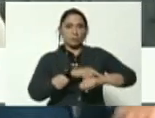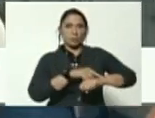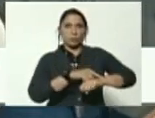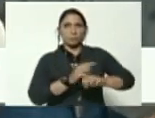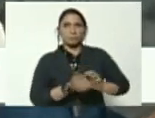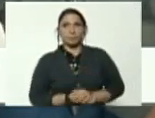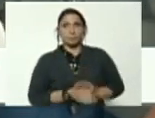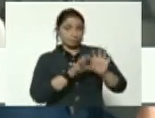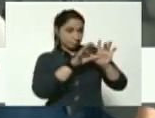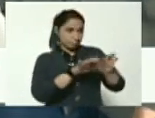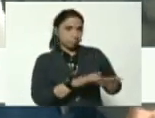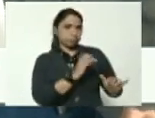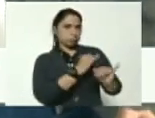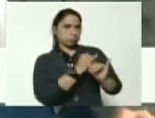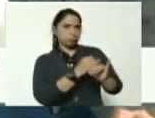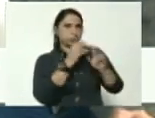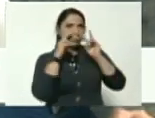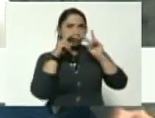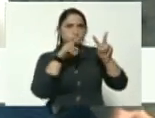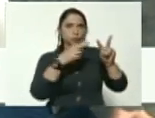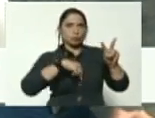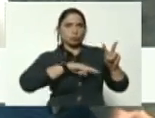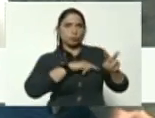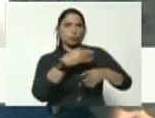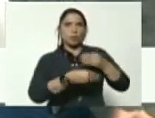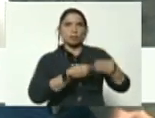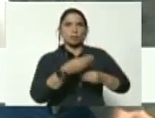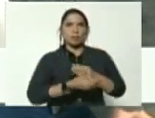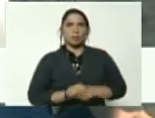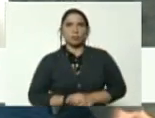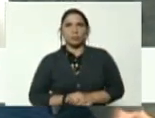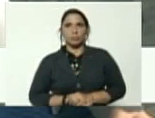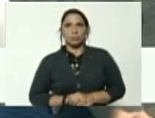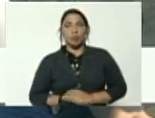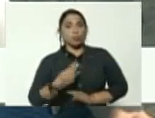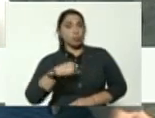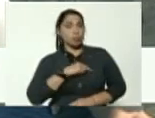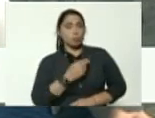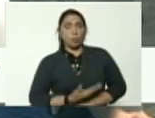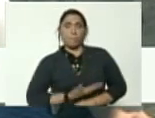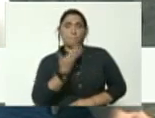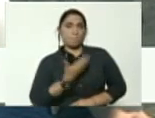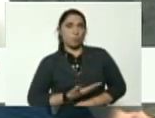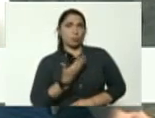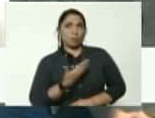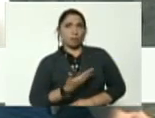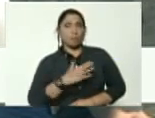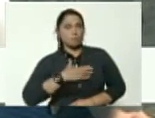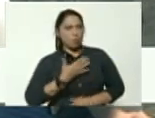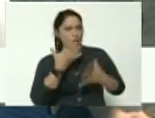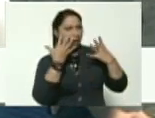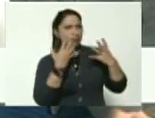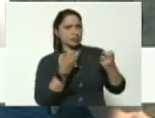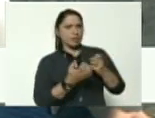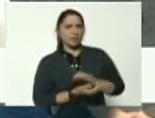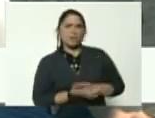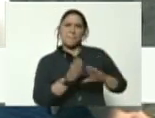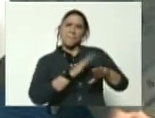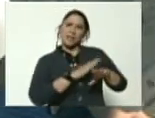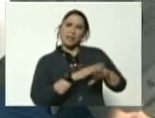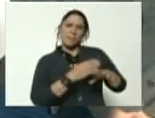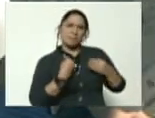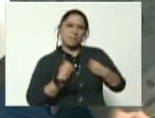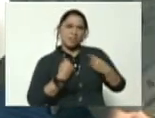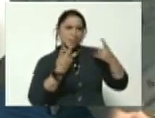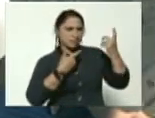y se mantengan al tanto por ahí de todo lo que estaremos haciendo. Y para nosotros es sumamente importante, para poder entender qué estaba ocurriendo en la vida del